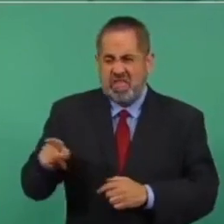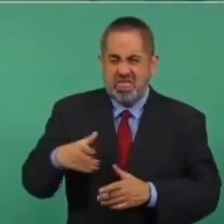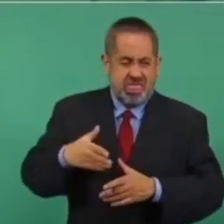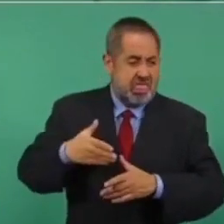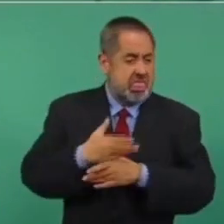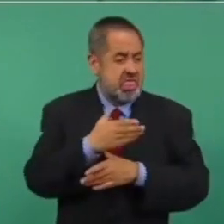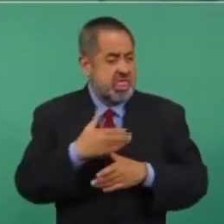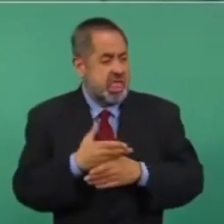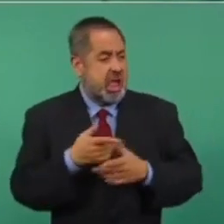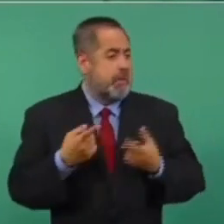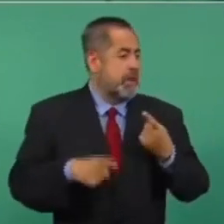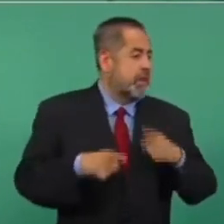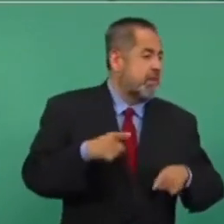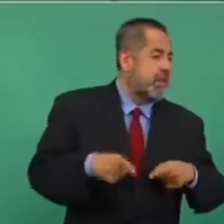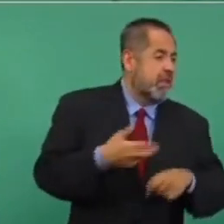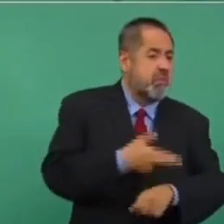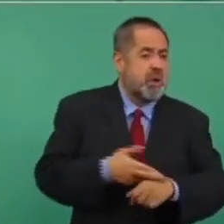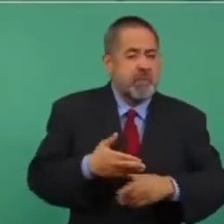injerencista,